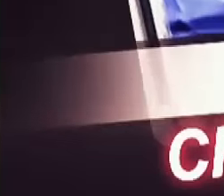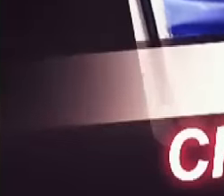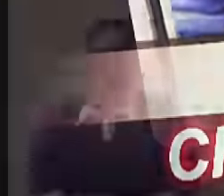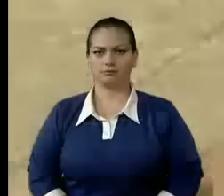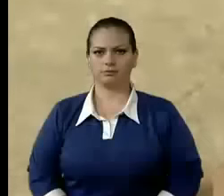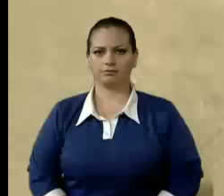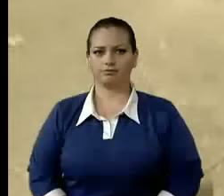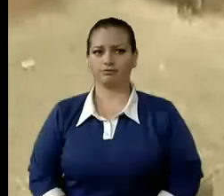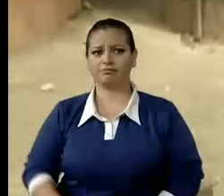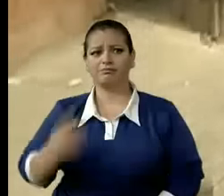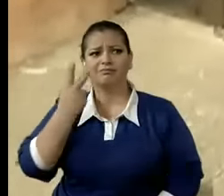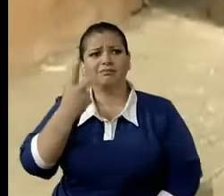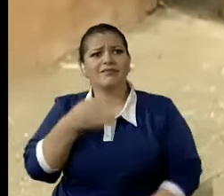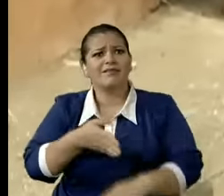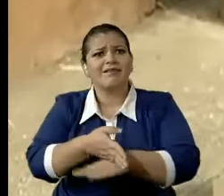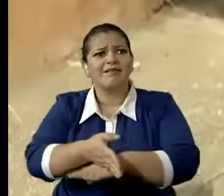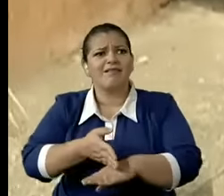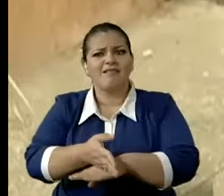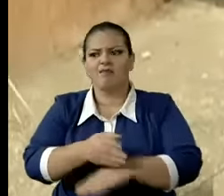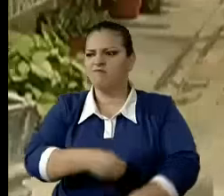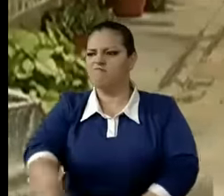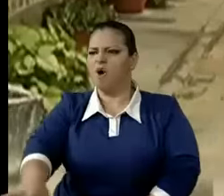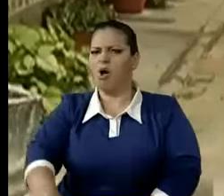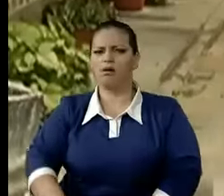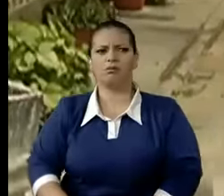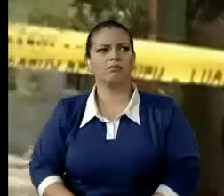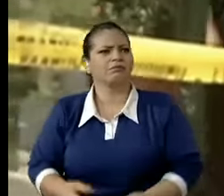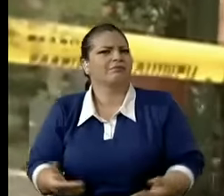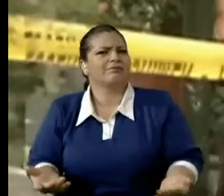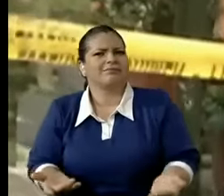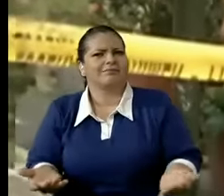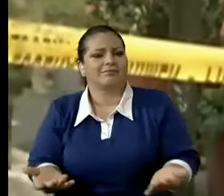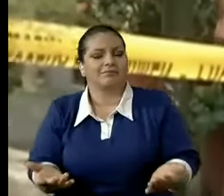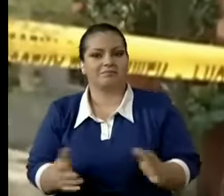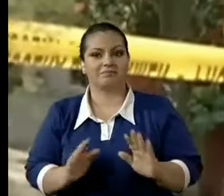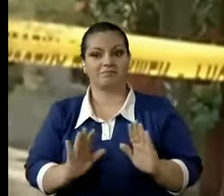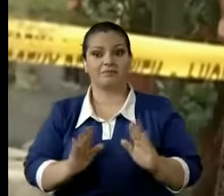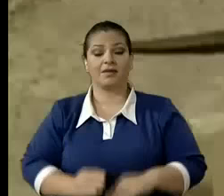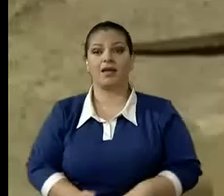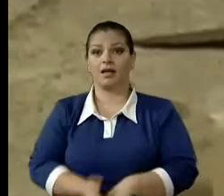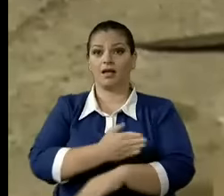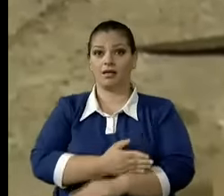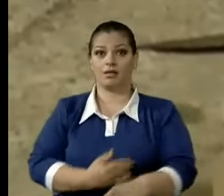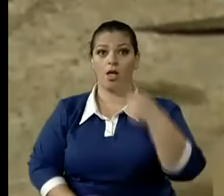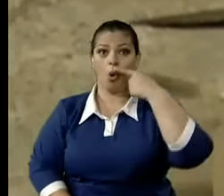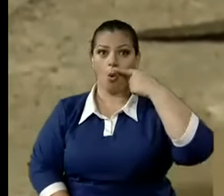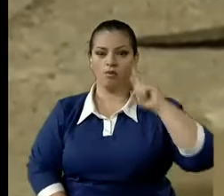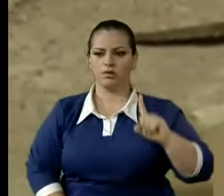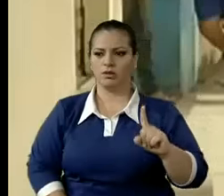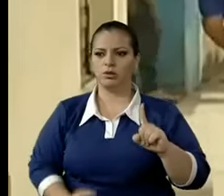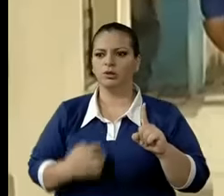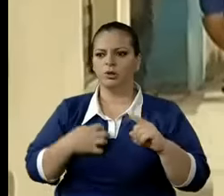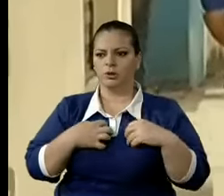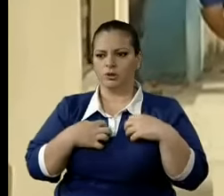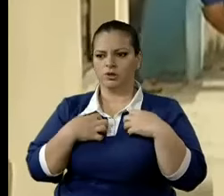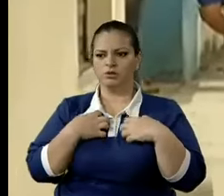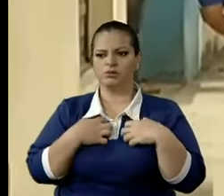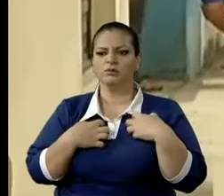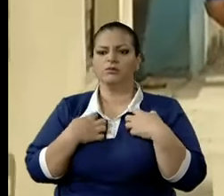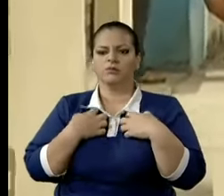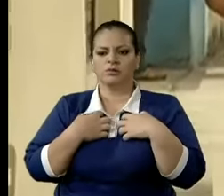El arma asesina quedó tirada en medio de la estrecha peatonal por donde salió corriendo el autor del crimen. Minutos